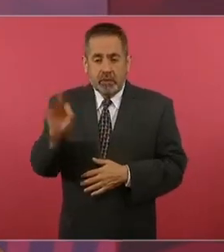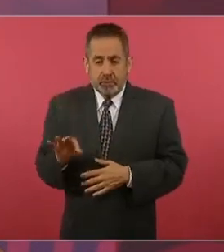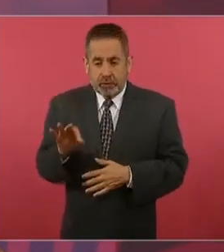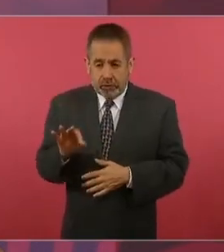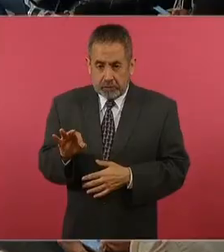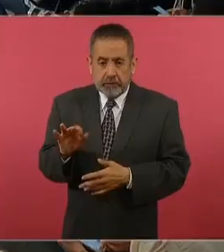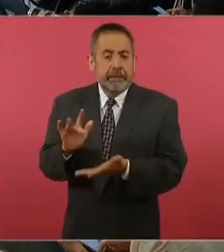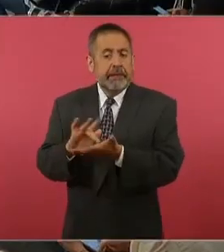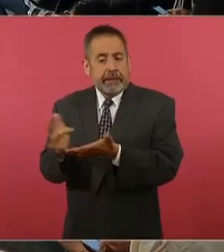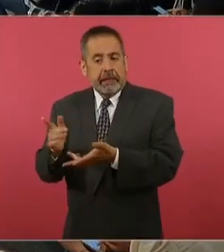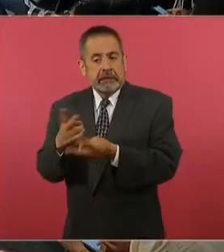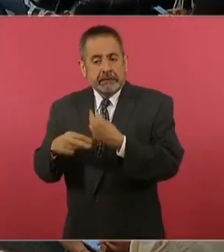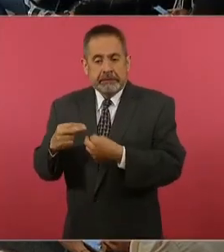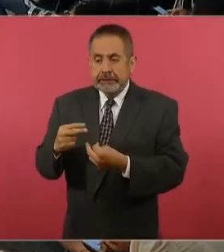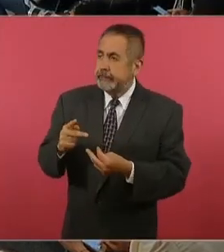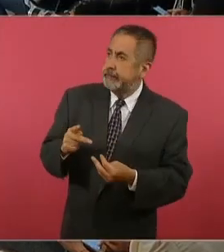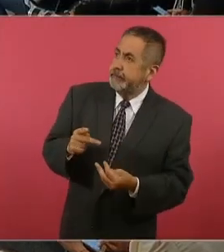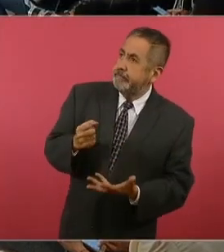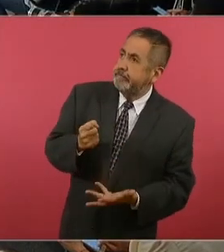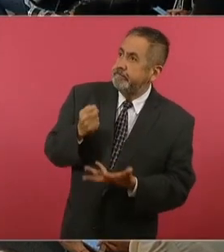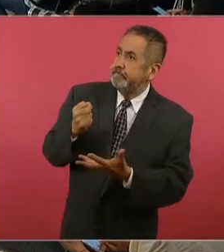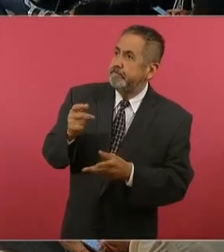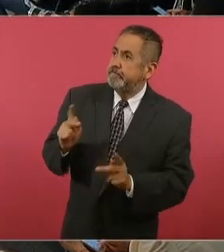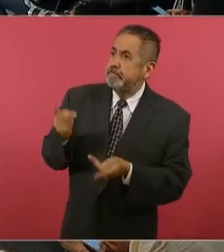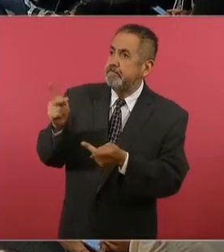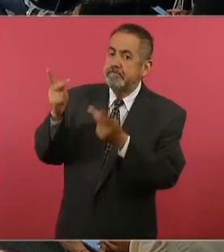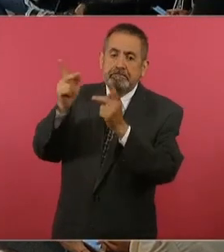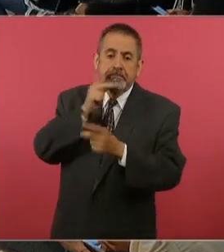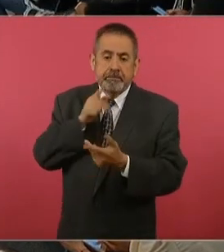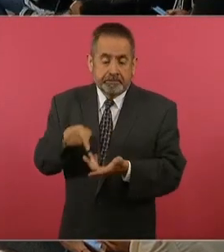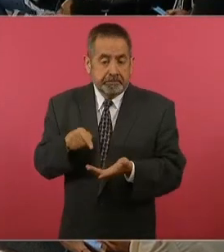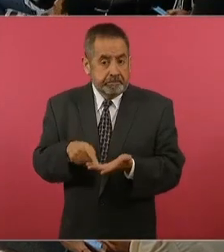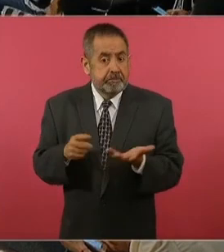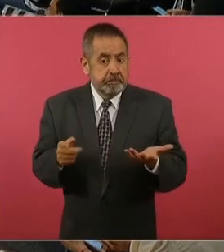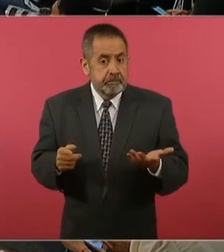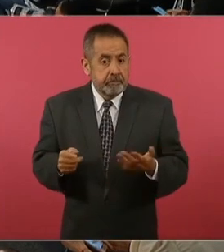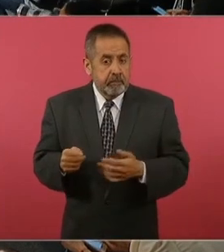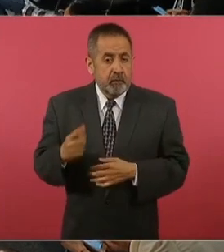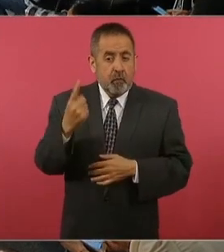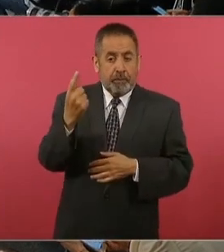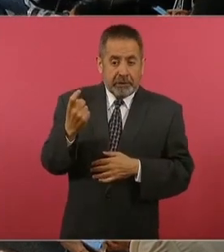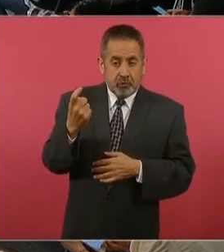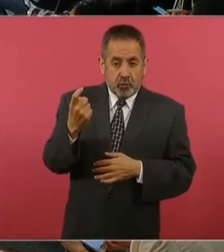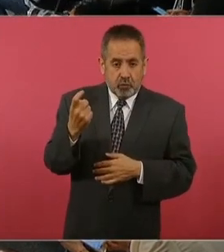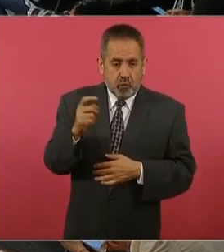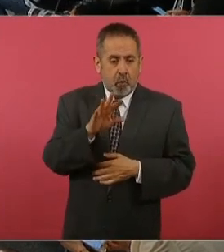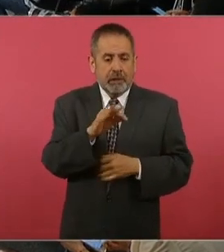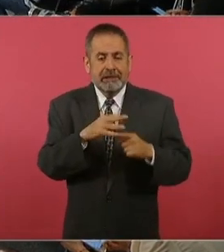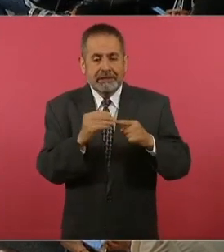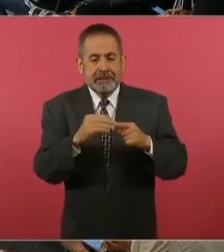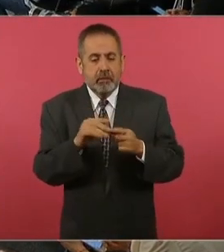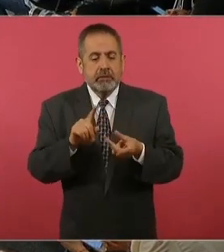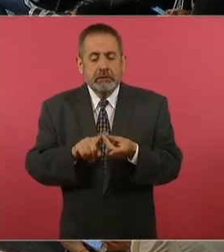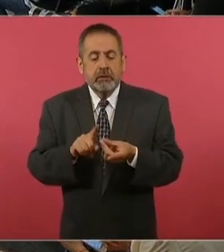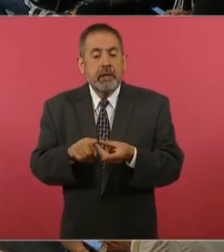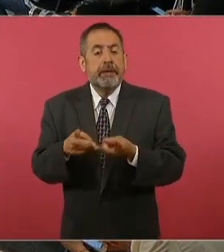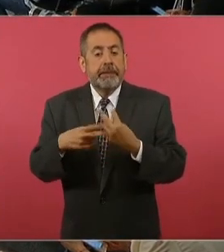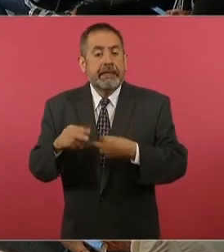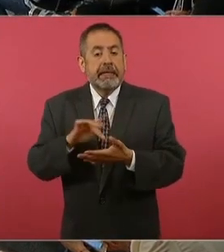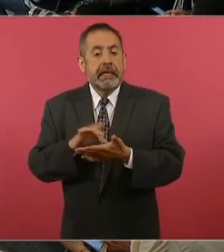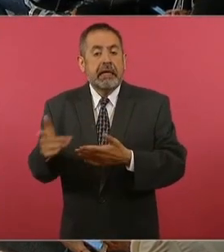presupuesto. De cada peso del presupuesto, 40 centavos provenían de los ingresos del